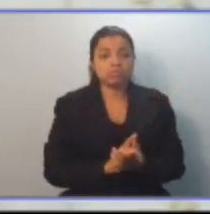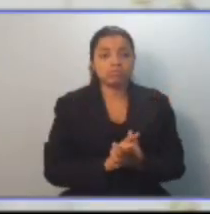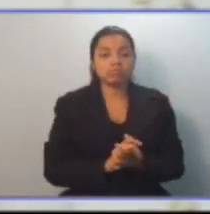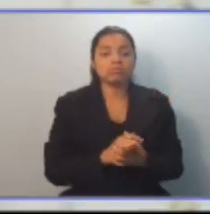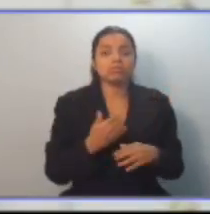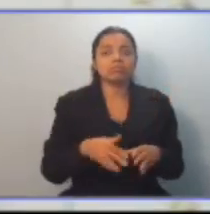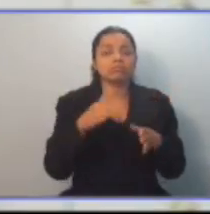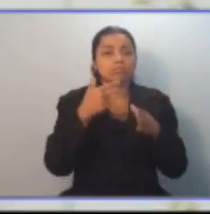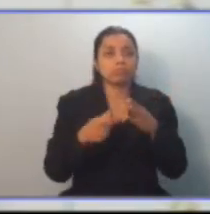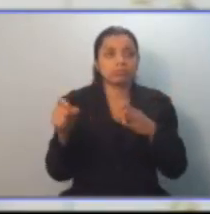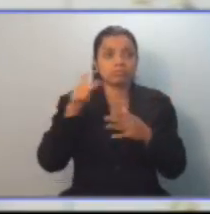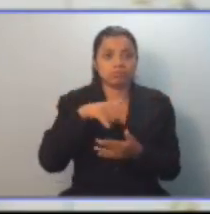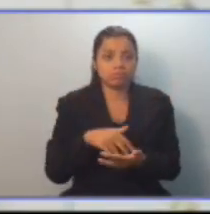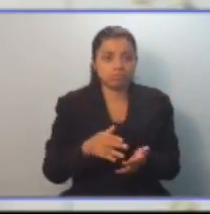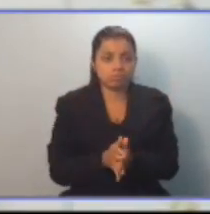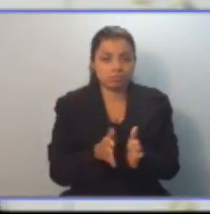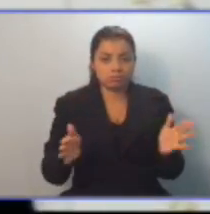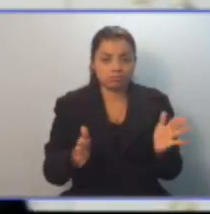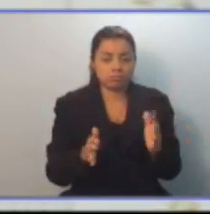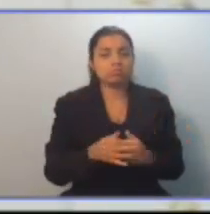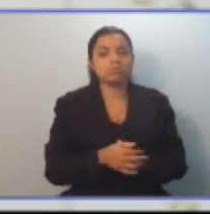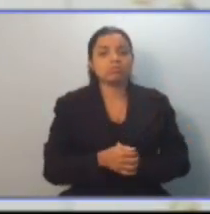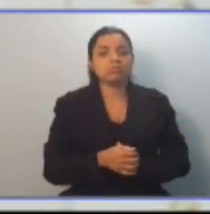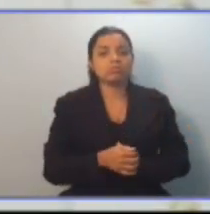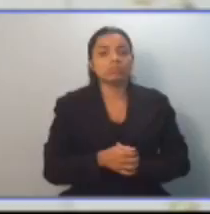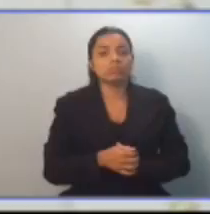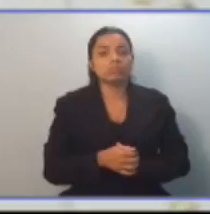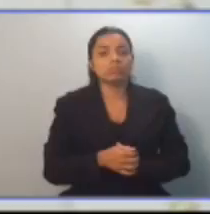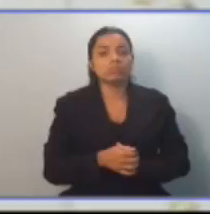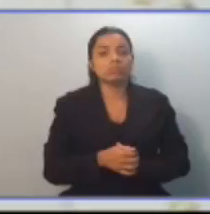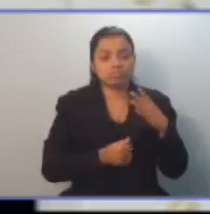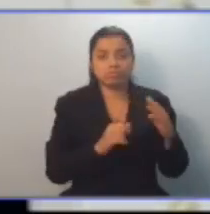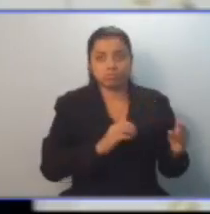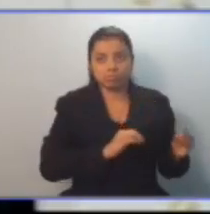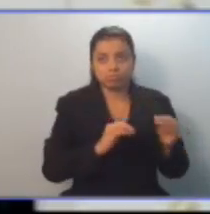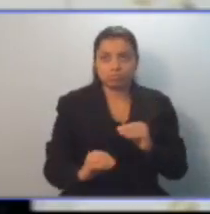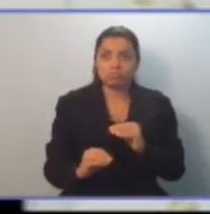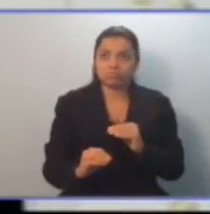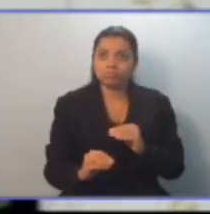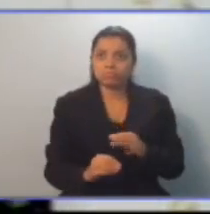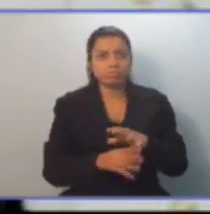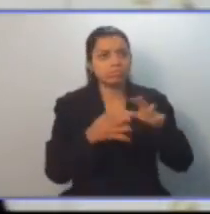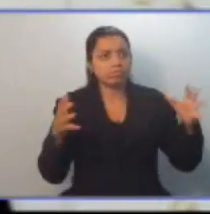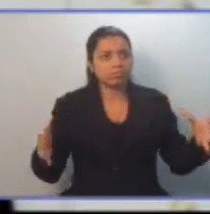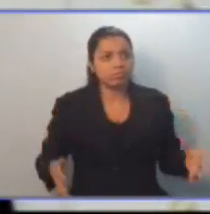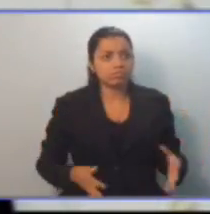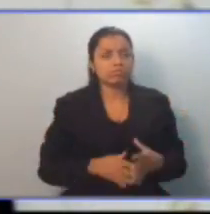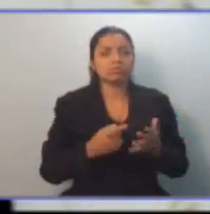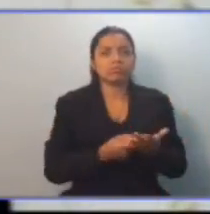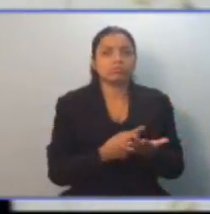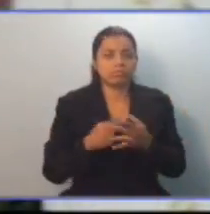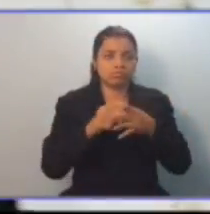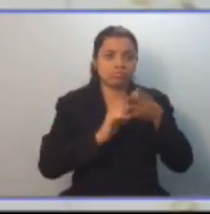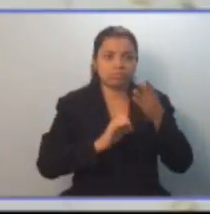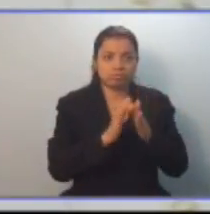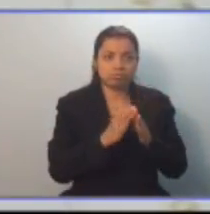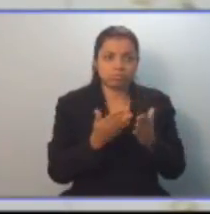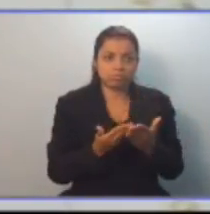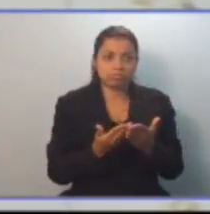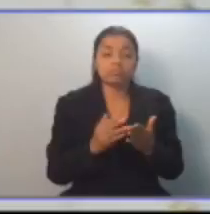instituciones públicas que podemos estar aplicando una ley que está siendo controvertida o debatida en sede constitucional y poder